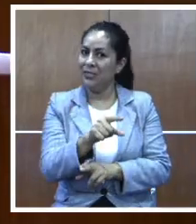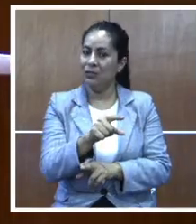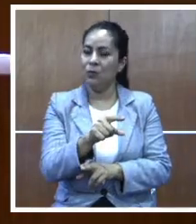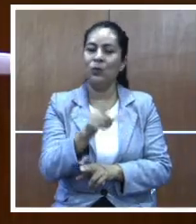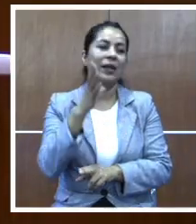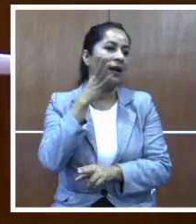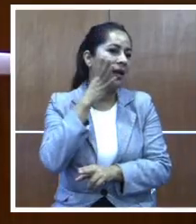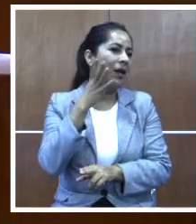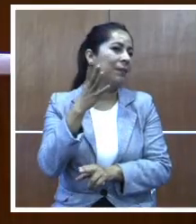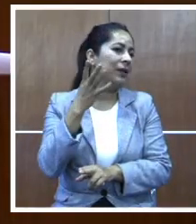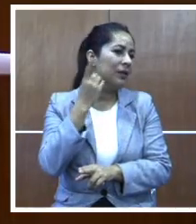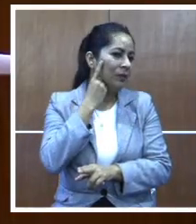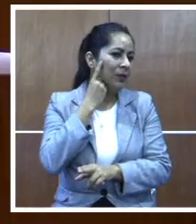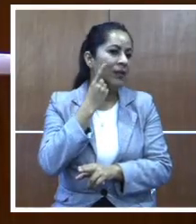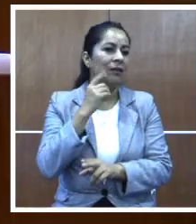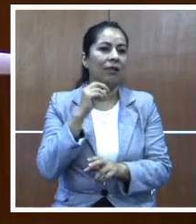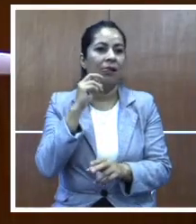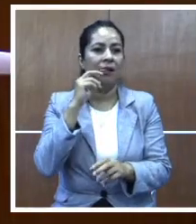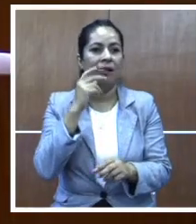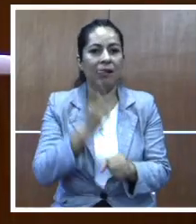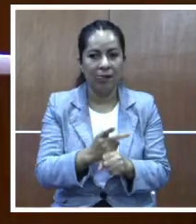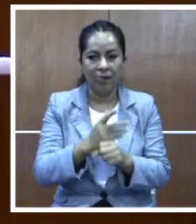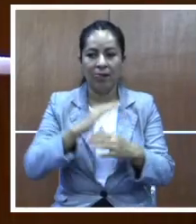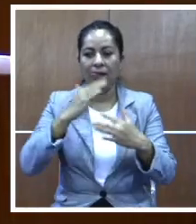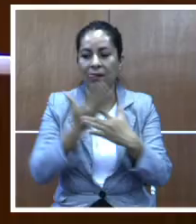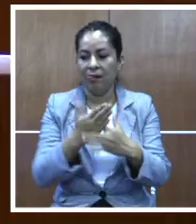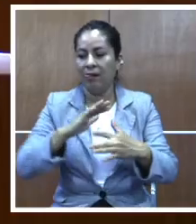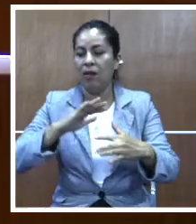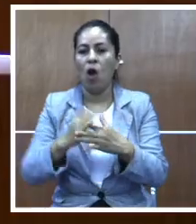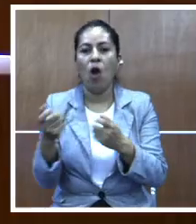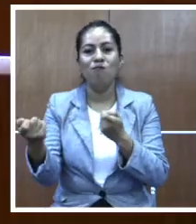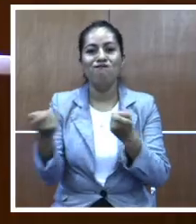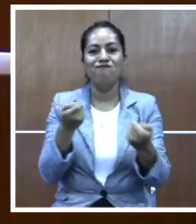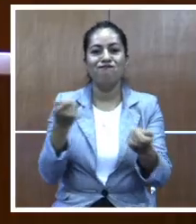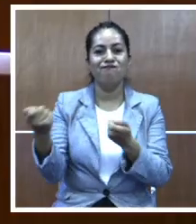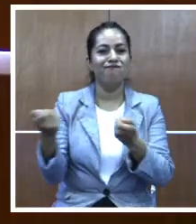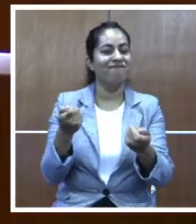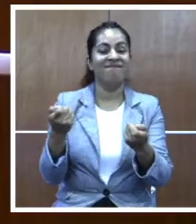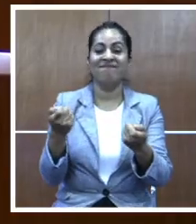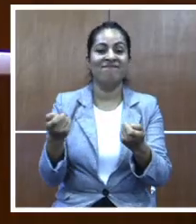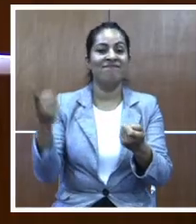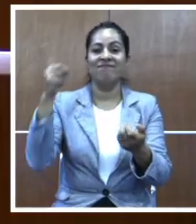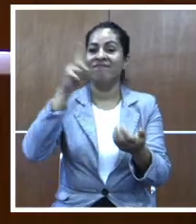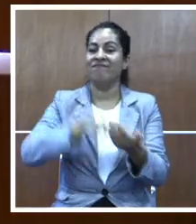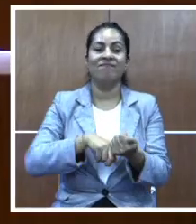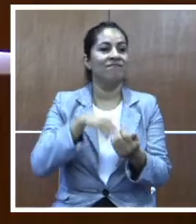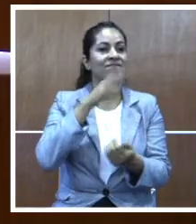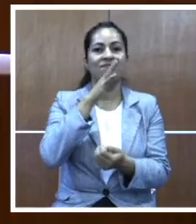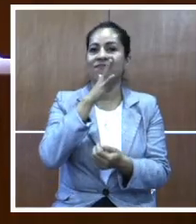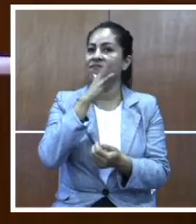Congreso débil, dividido o manipulado desde dentro no